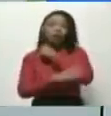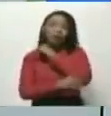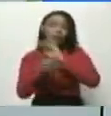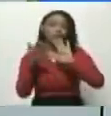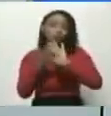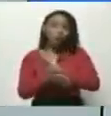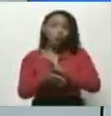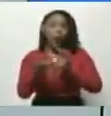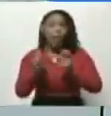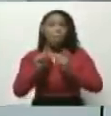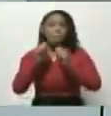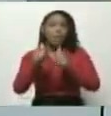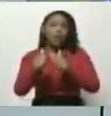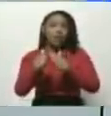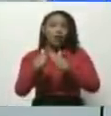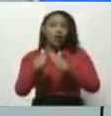a